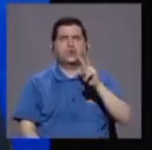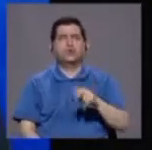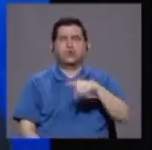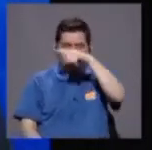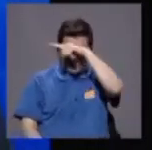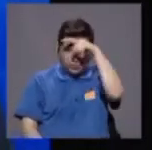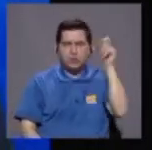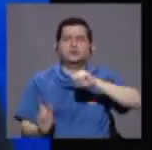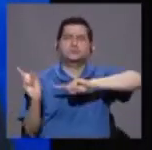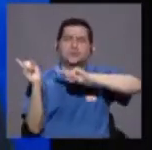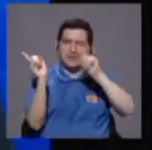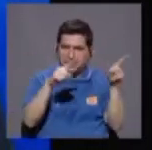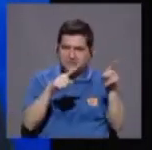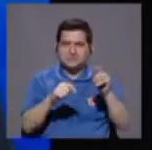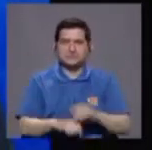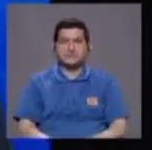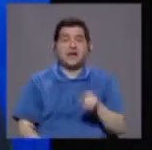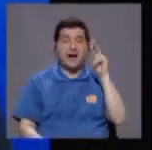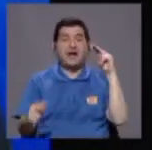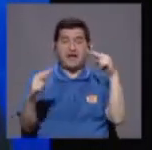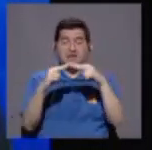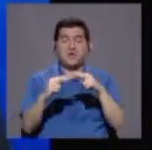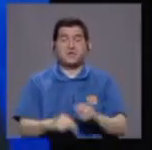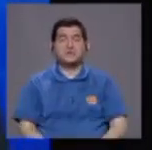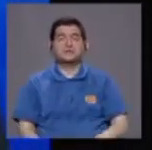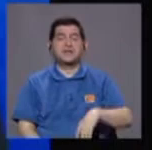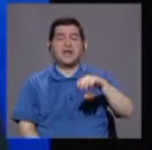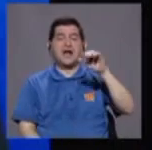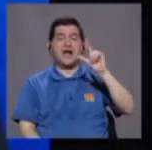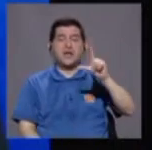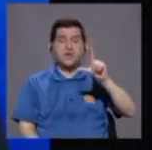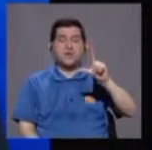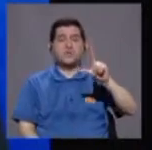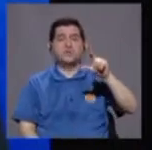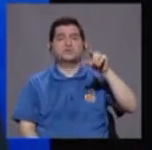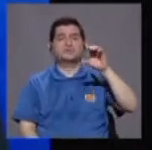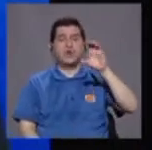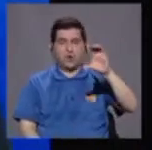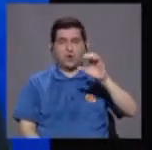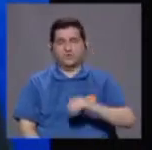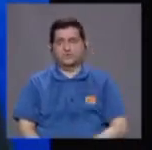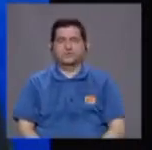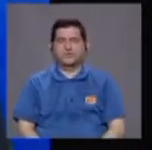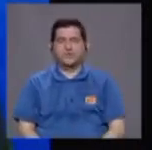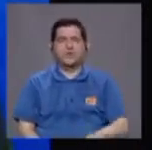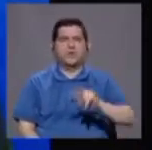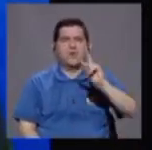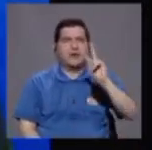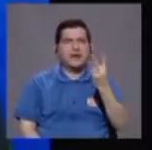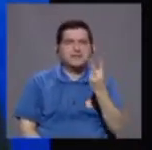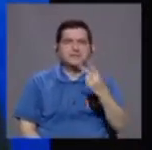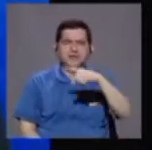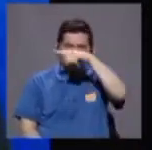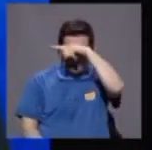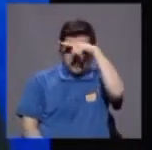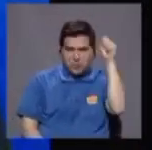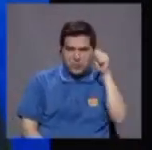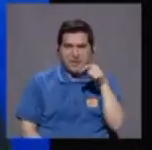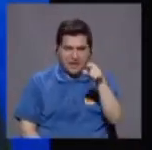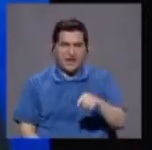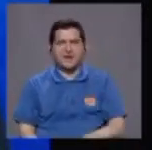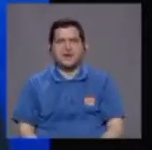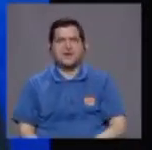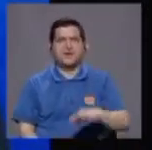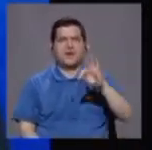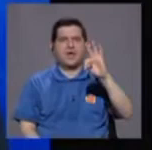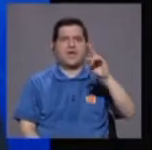verano, y ahí conocí a Colosio en el segundo verano que estuve por ahí en Tucson, en el